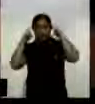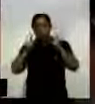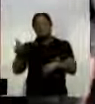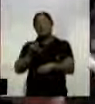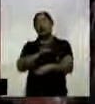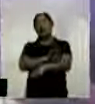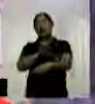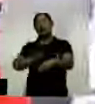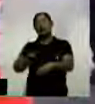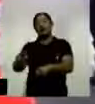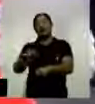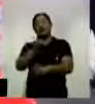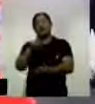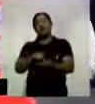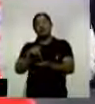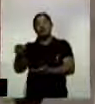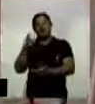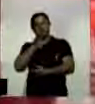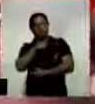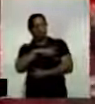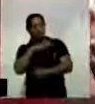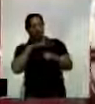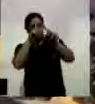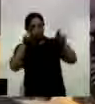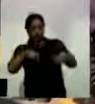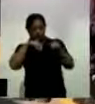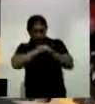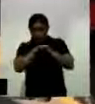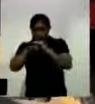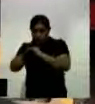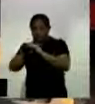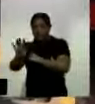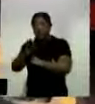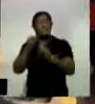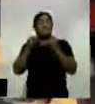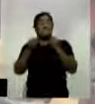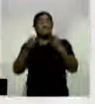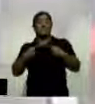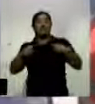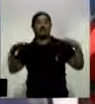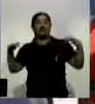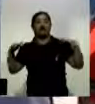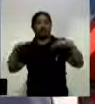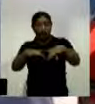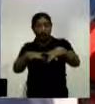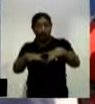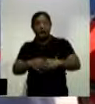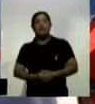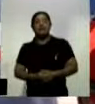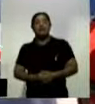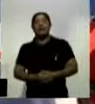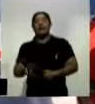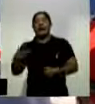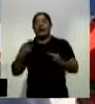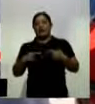de manera estratégica se colocan los filtros en lugares donde existe mayor afluencia de personas. Afortunadamente la gente